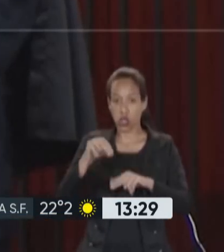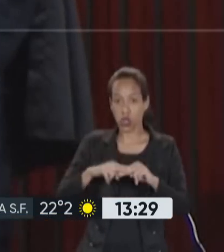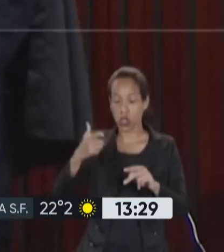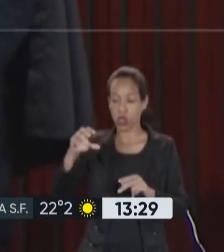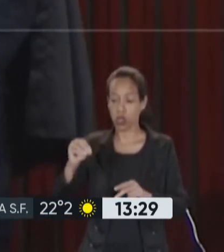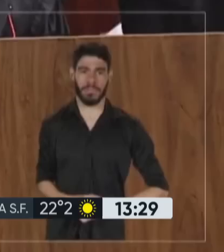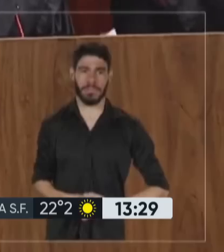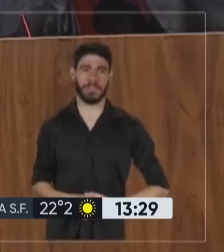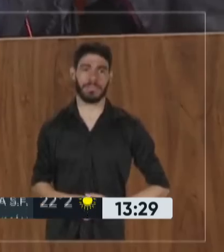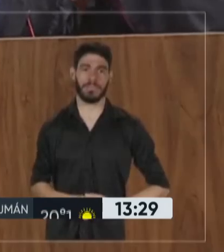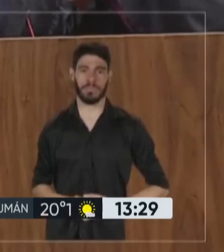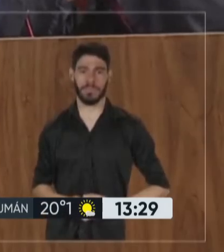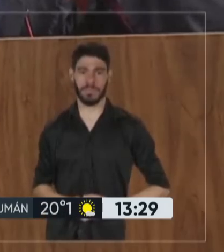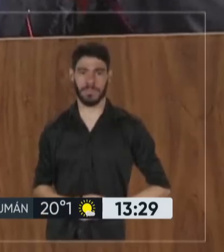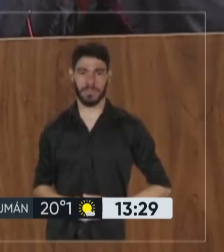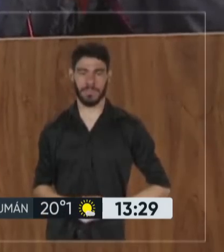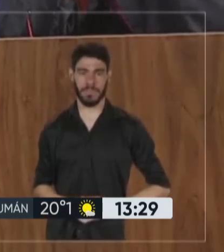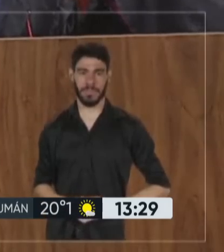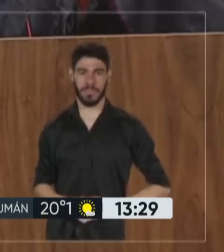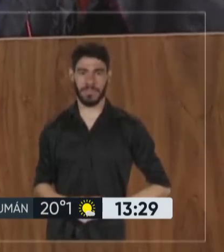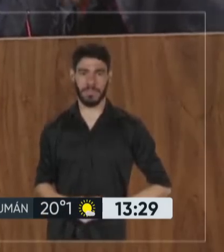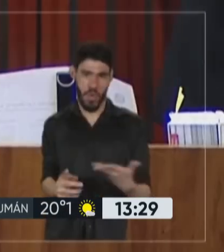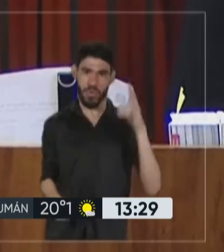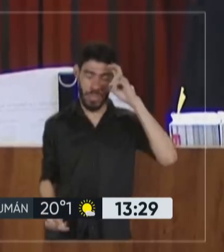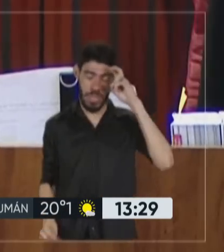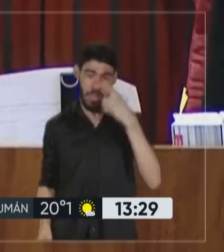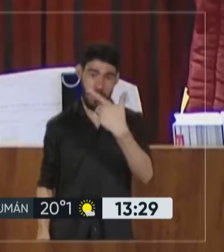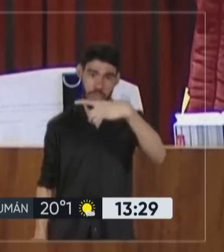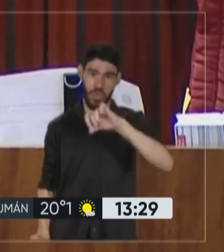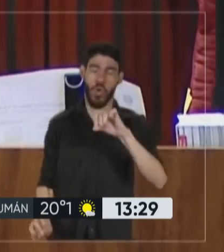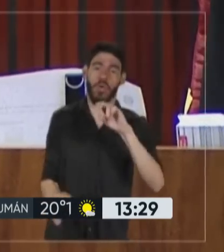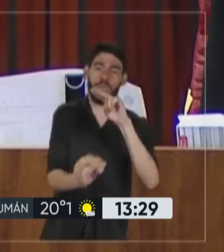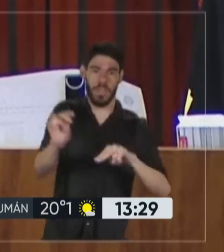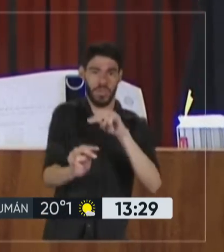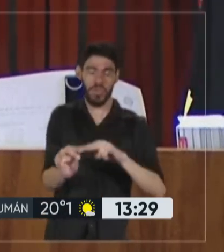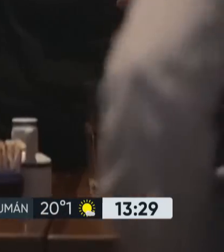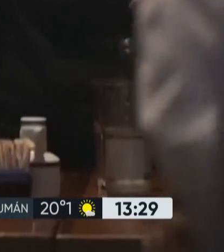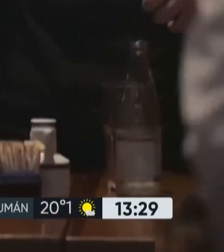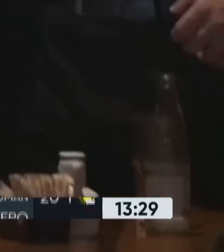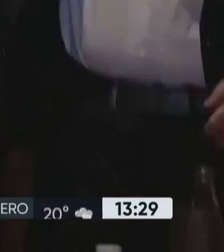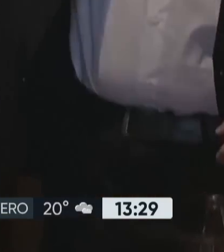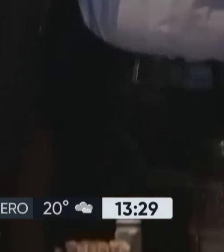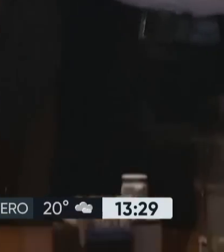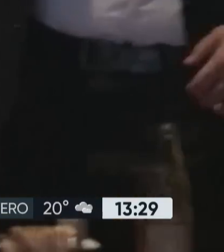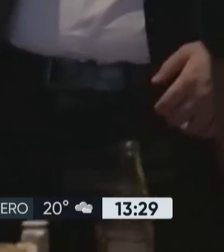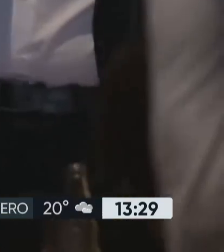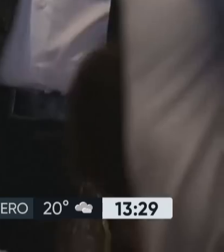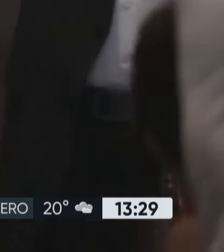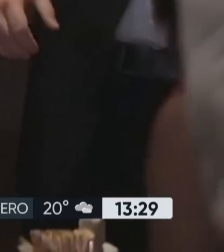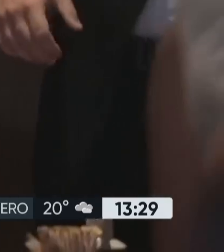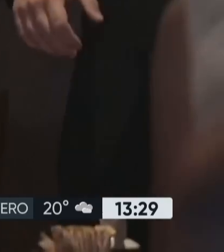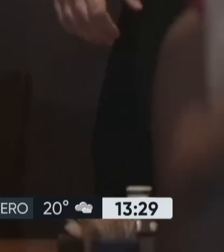integran el tribunal, con 5 votos a favor y 2 en contra, se inició por una denuncia del Partido Democrático Laborista a raíz de